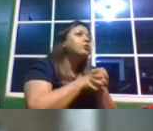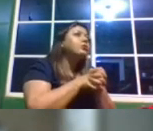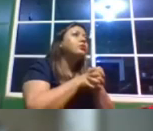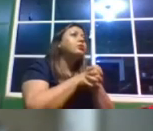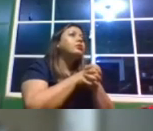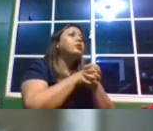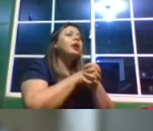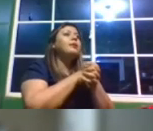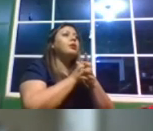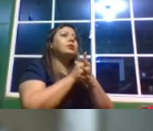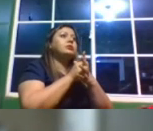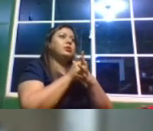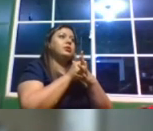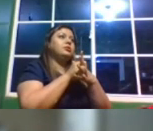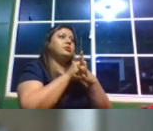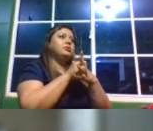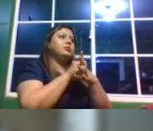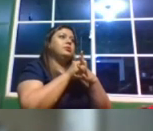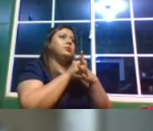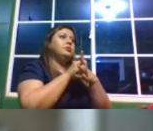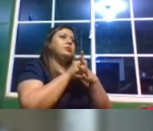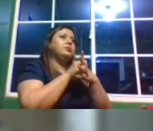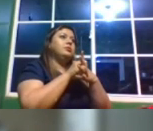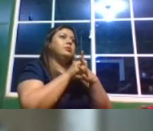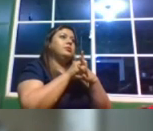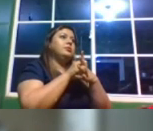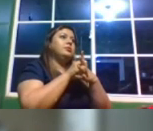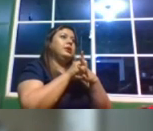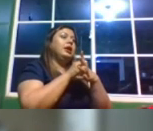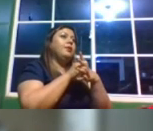quedo con el ajuste y mejoras. Ok. Perfecto.